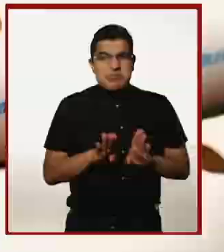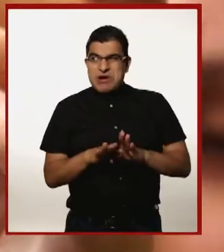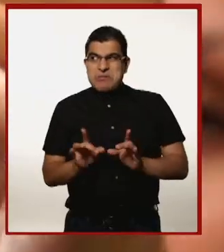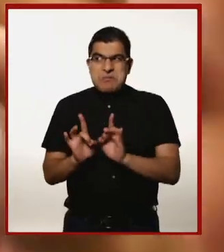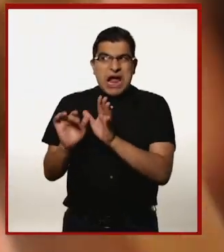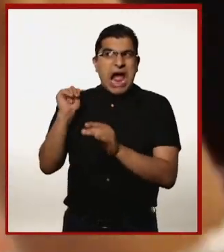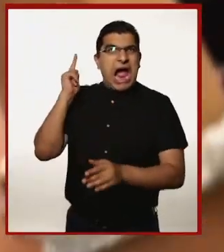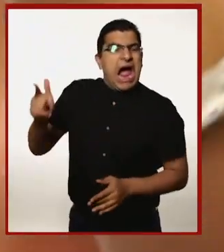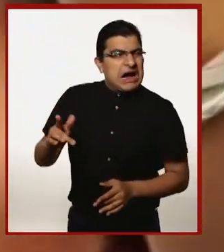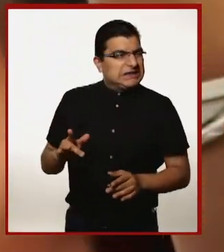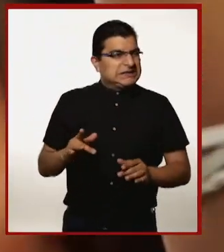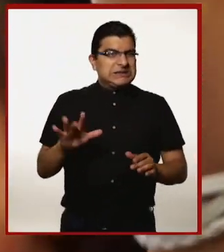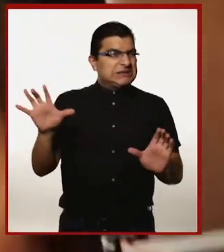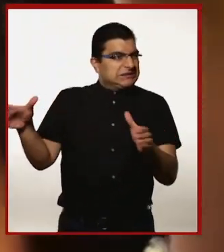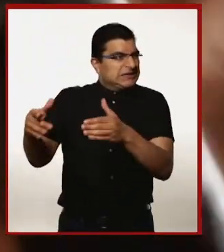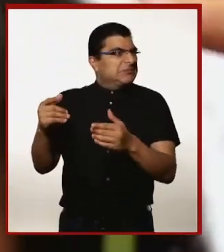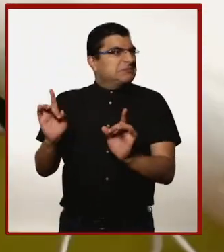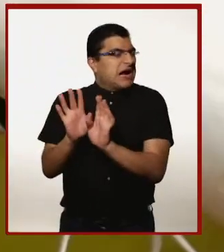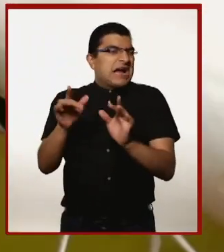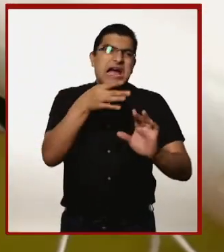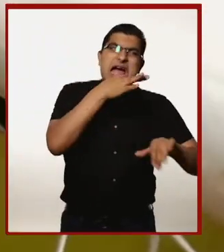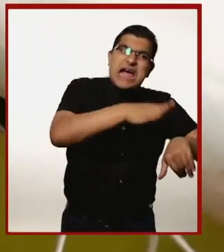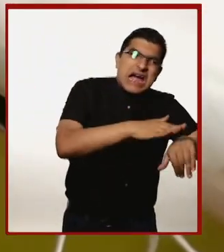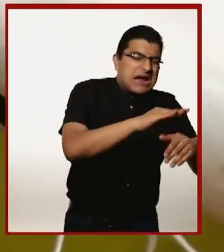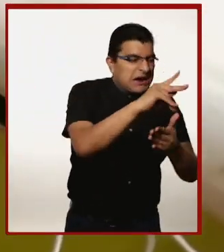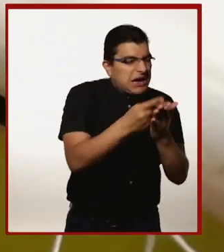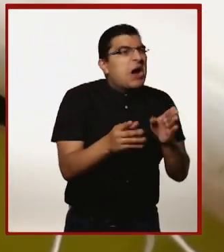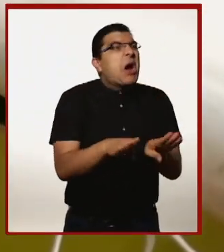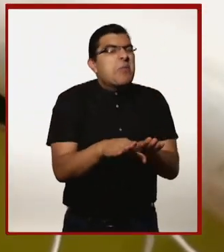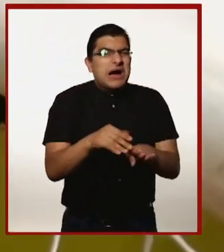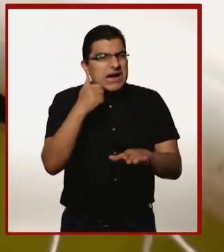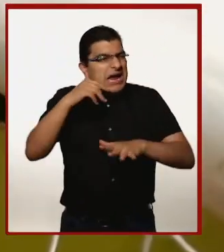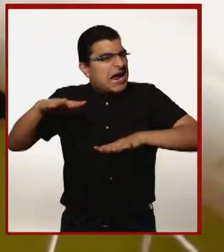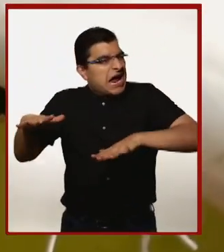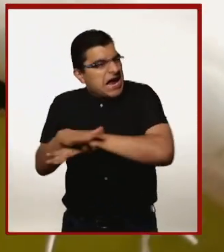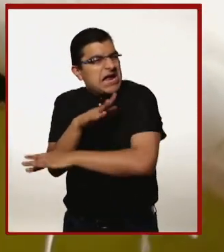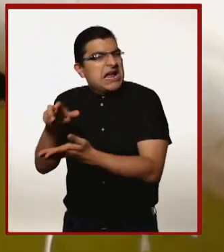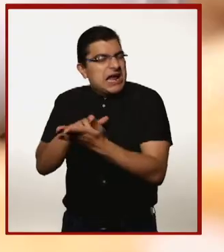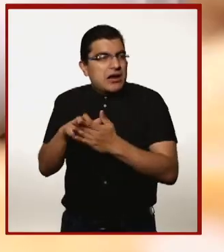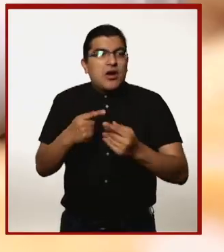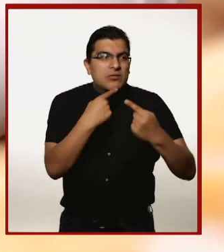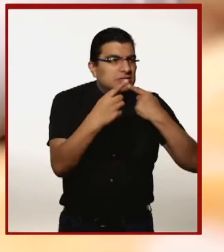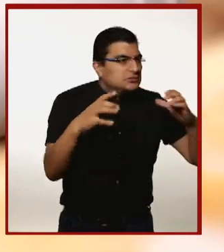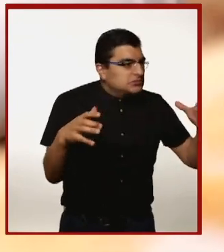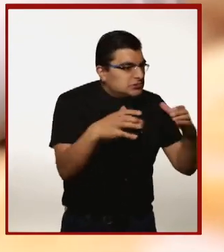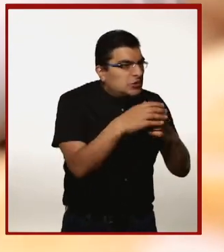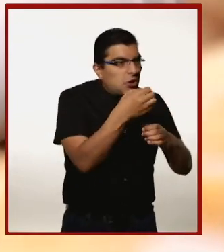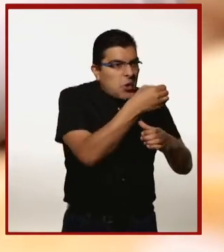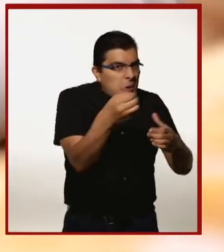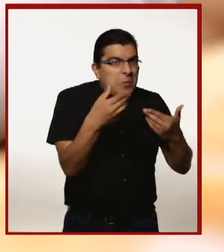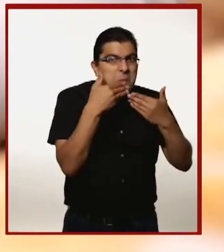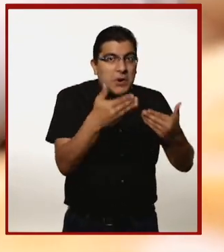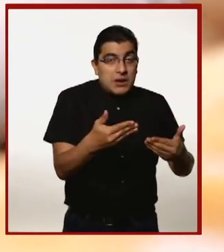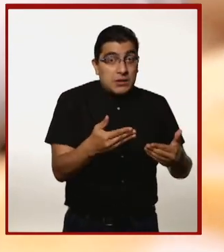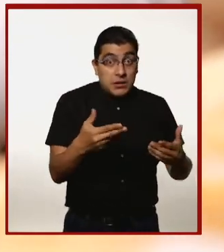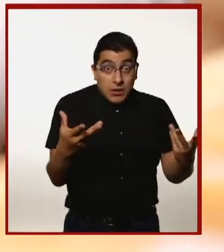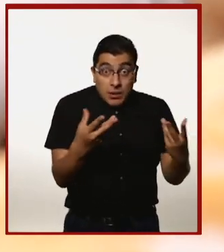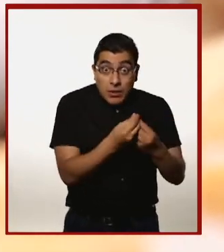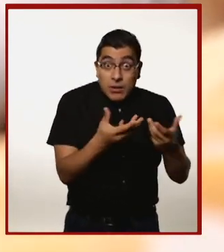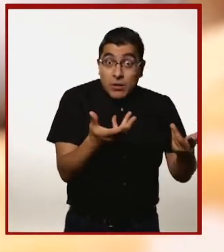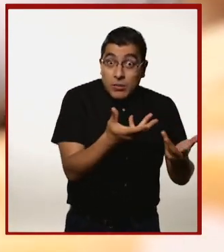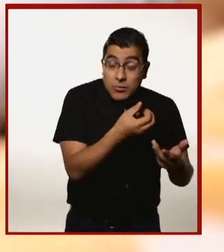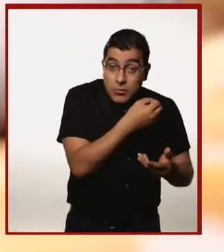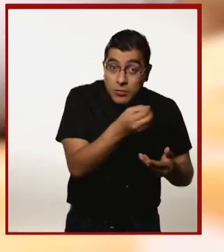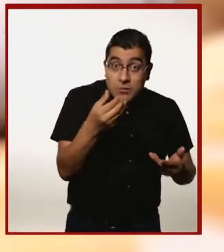de pasa esto, hay esta situación en mi comunidad y me gustaría que fuera de otra manera y organizarse. Creo que cuando